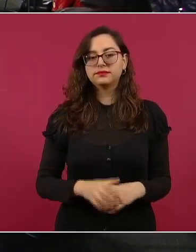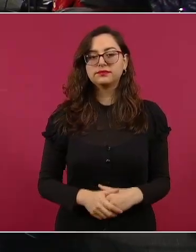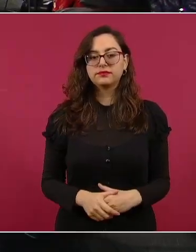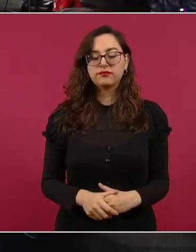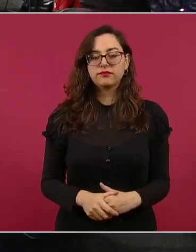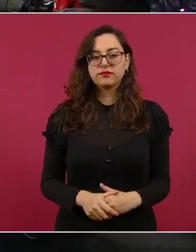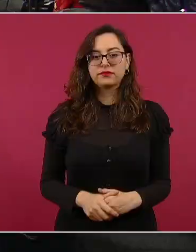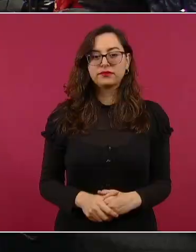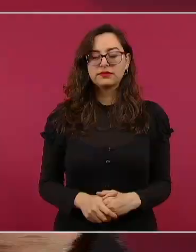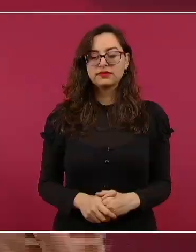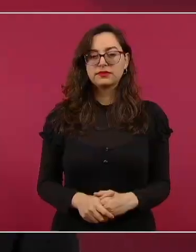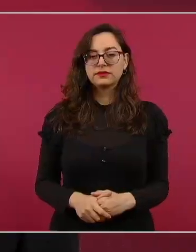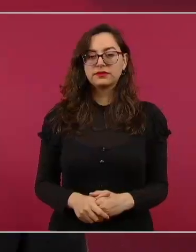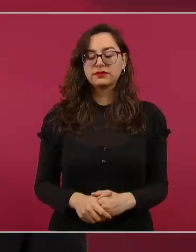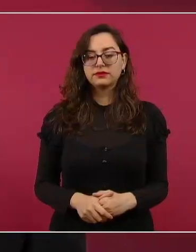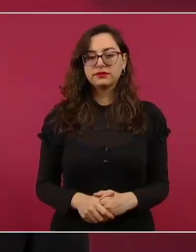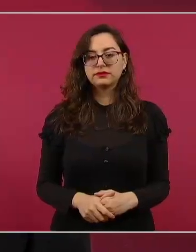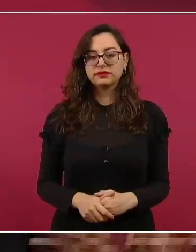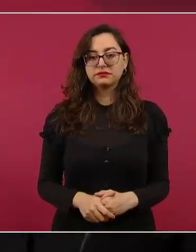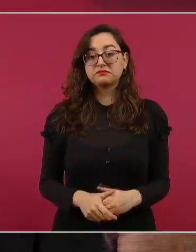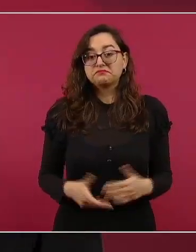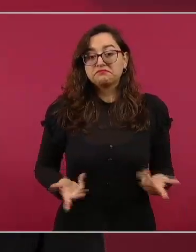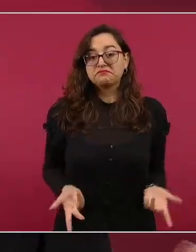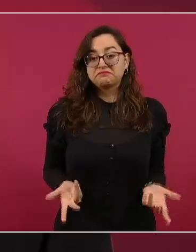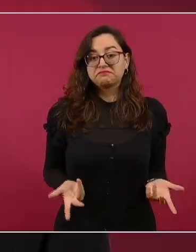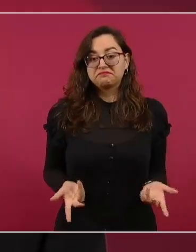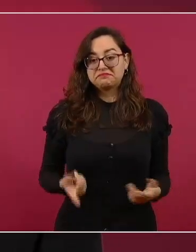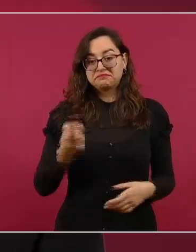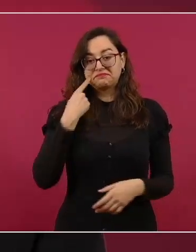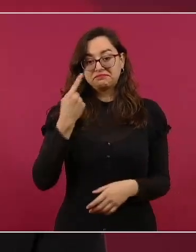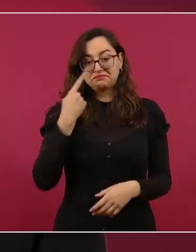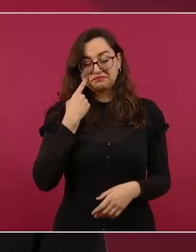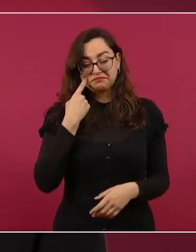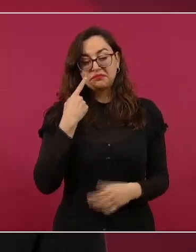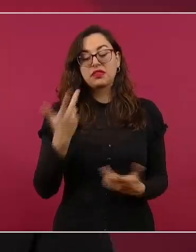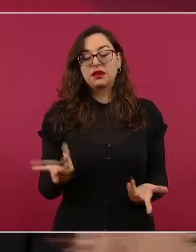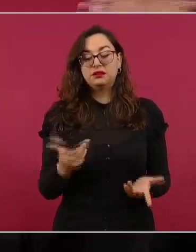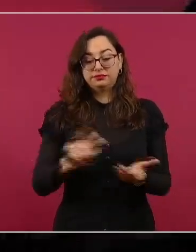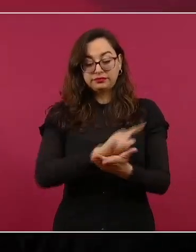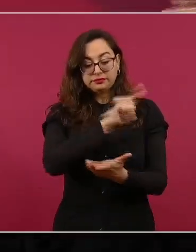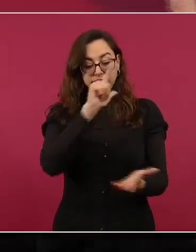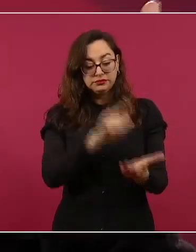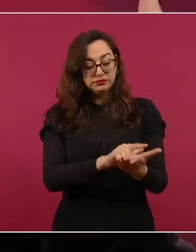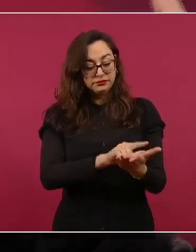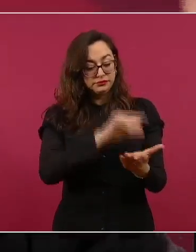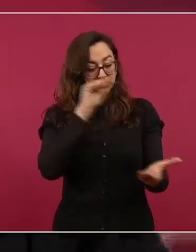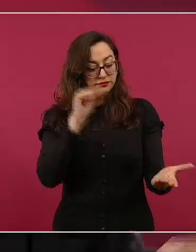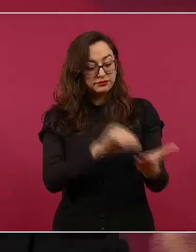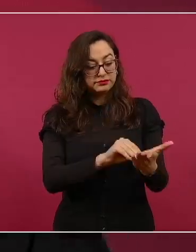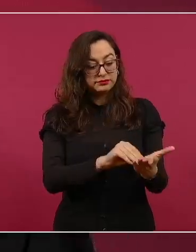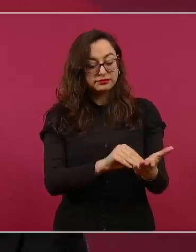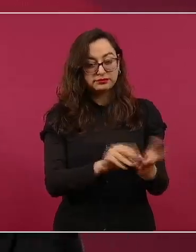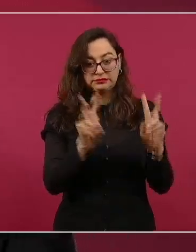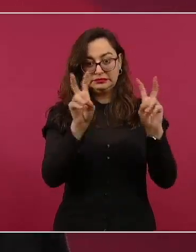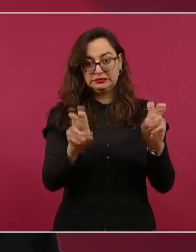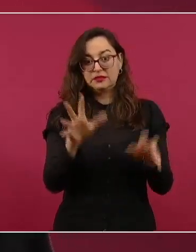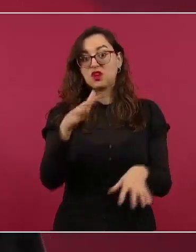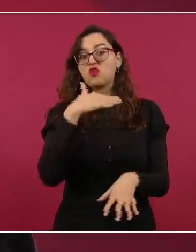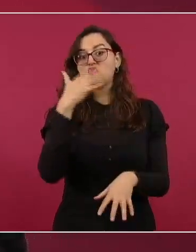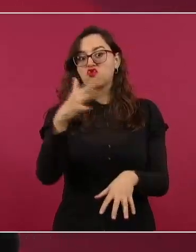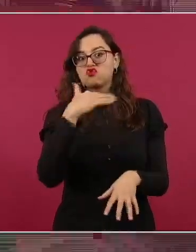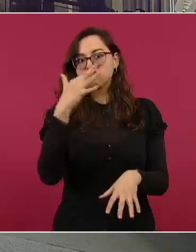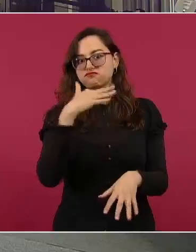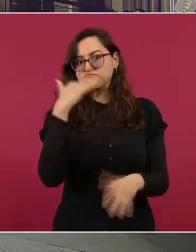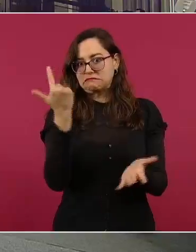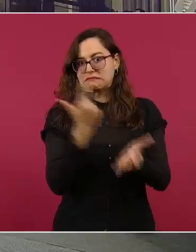ni siquiera era delito grave la corrupción, porque Salinas modificó el